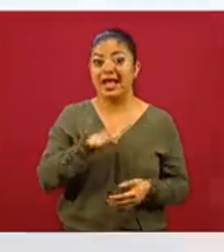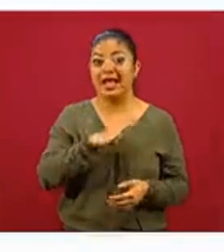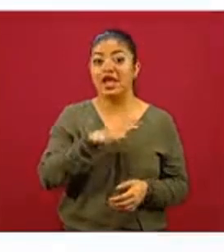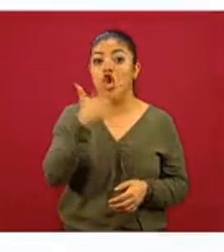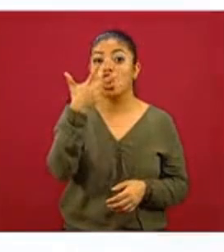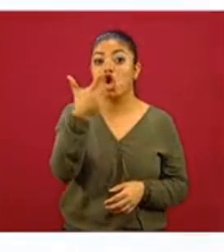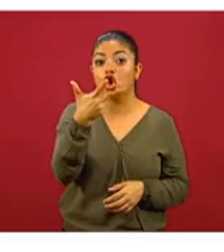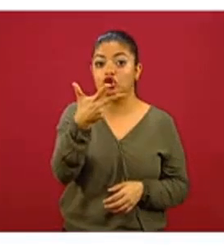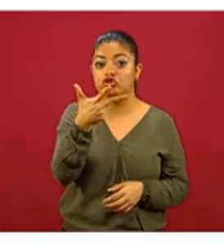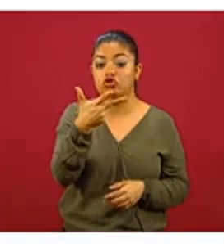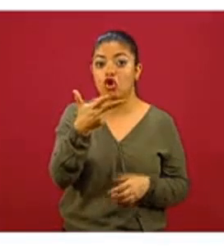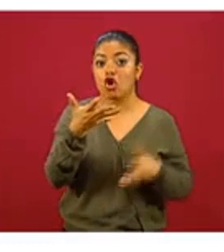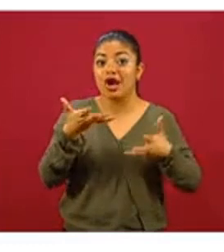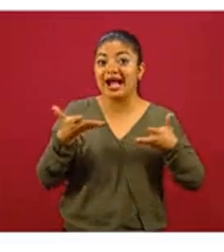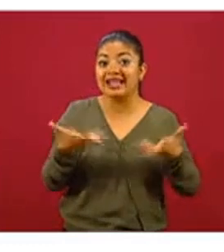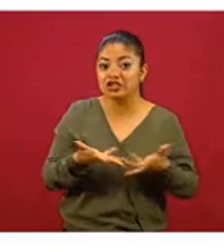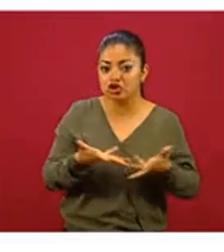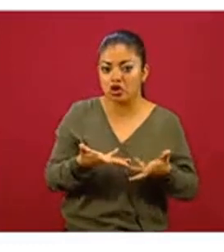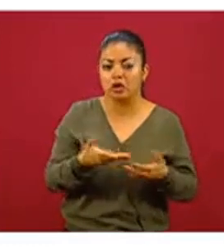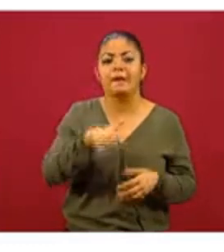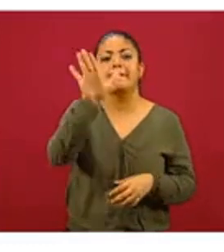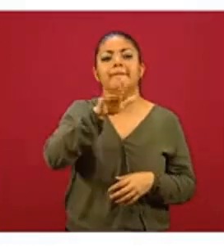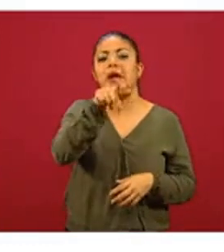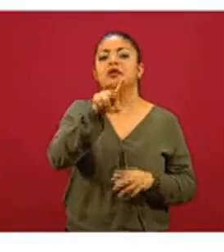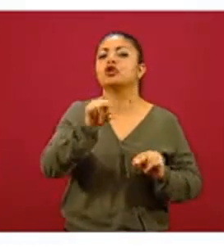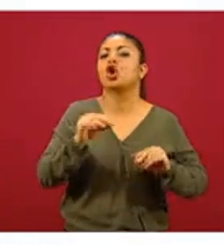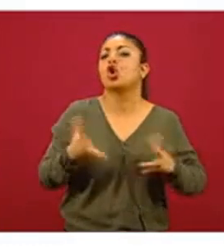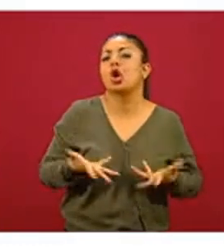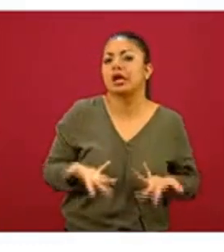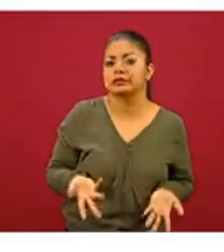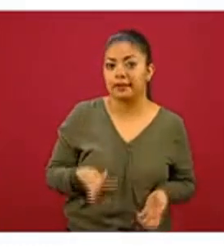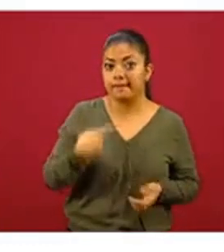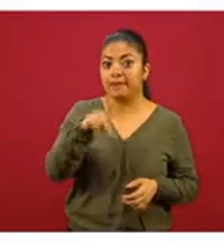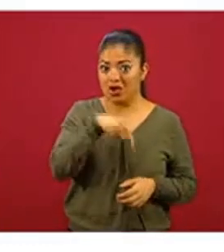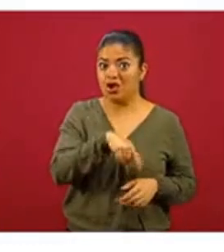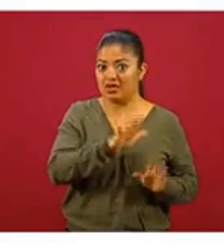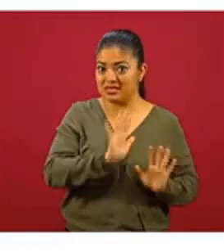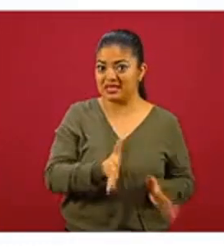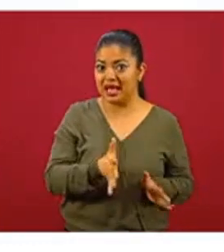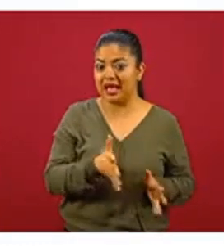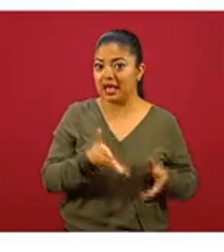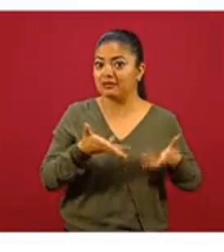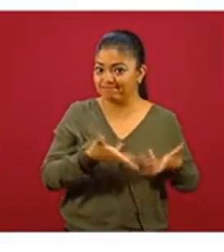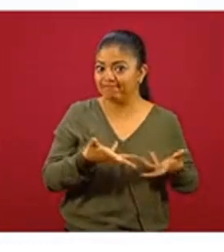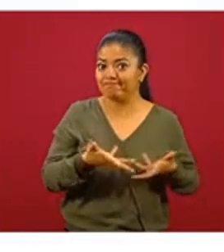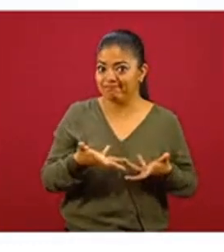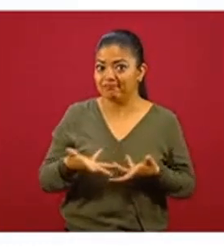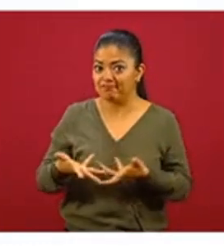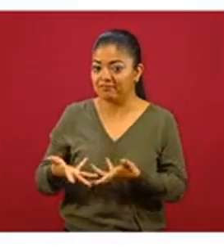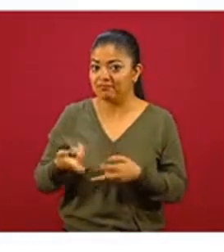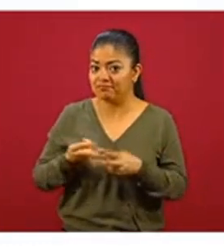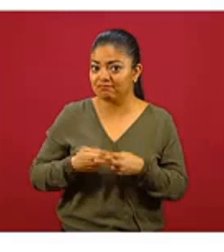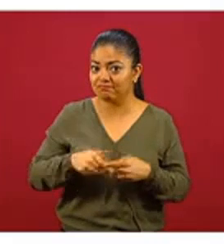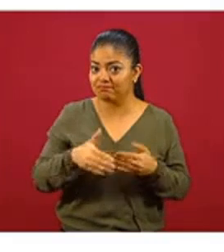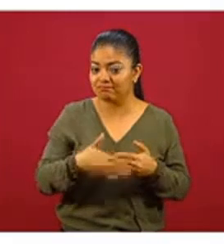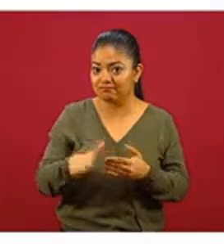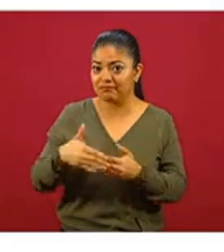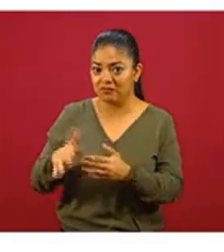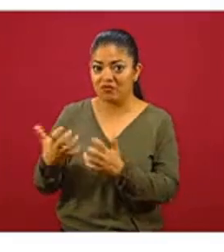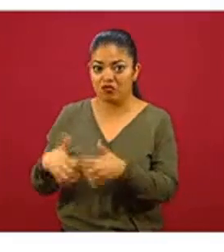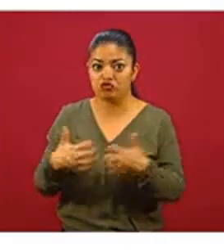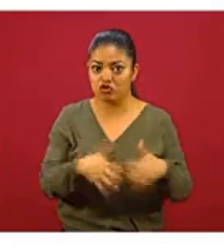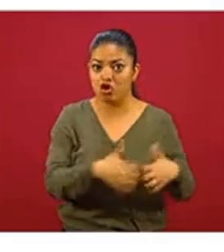acciones que pareciera como que no las estamos haciendo, pero que se están haciendo y que tenemos que estar muy preparados